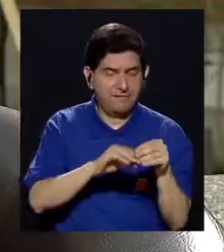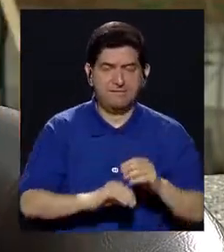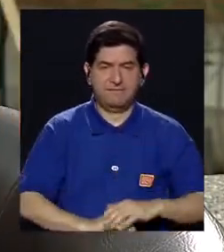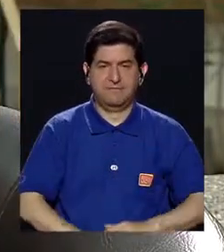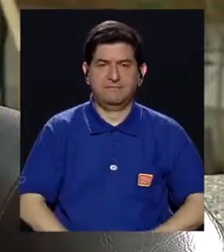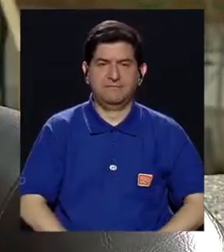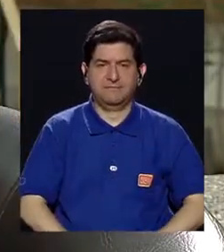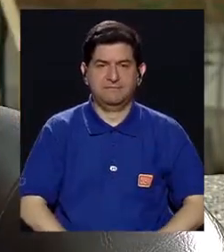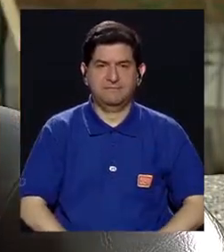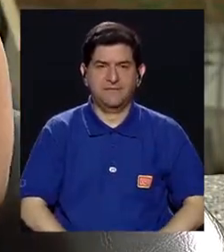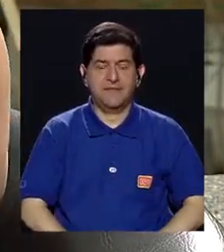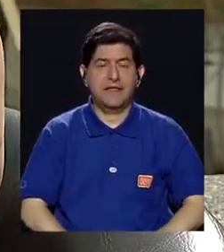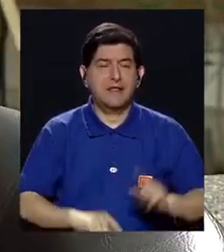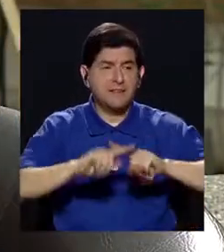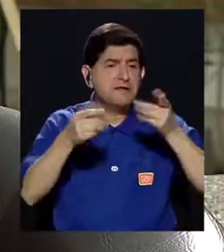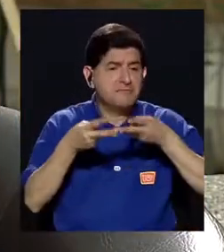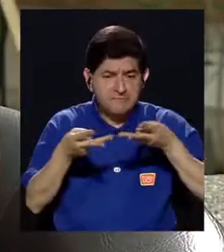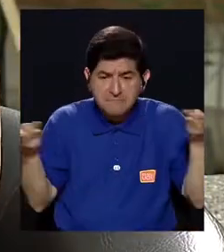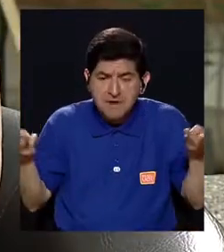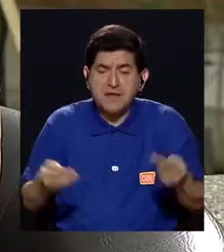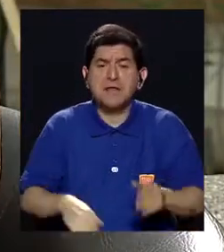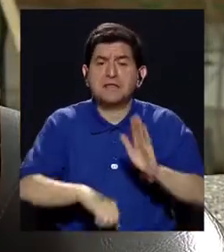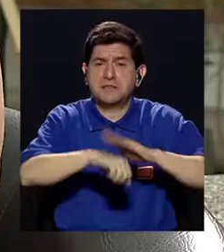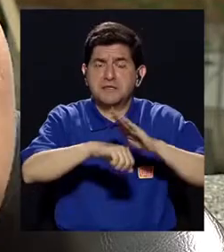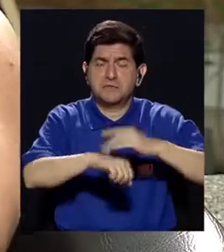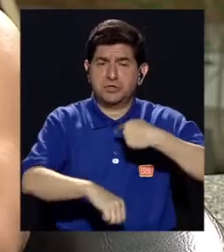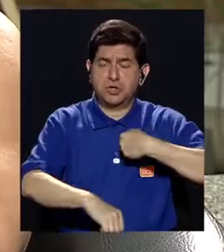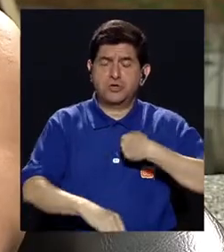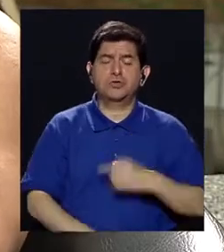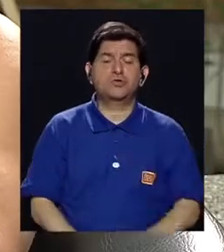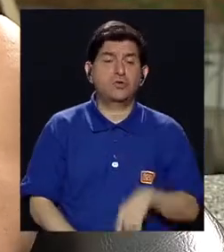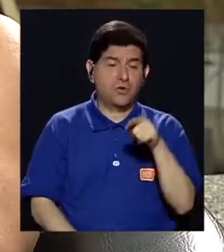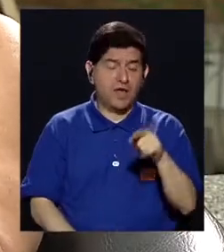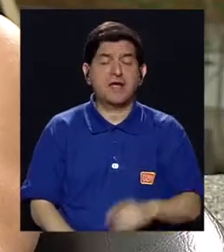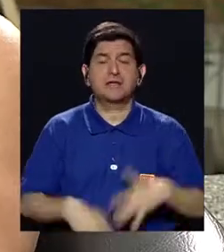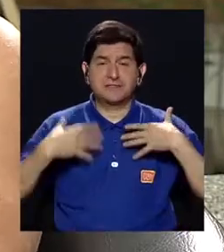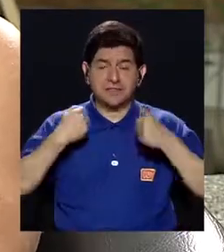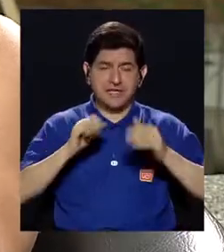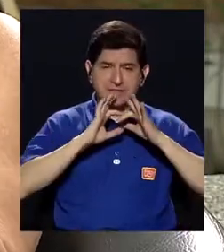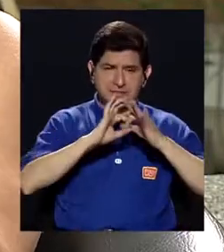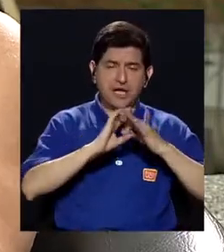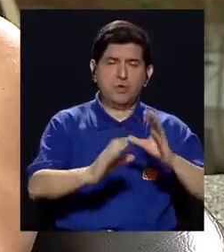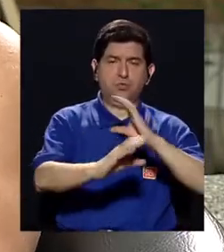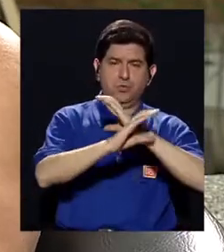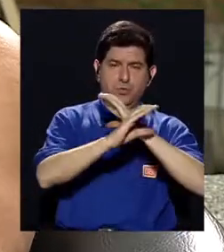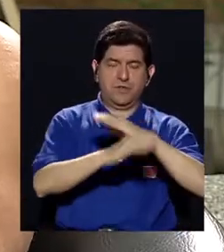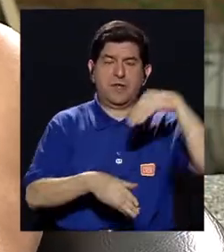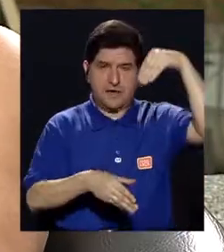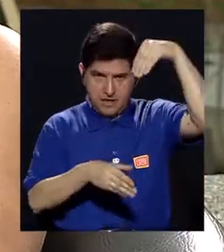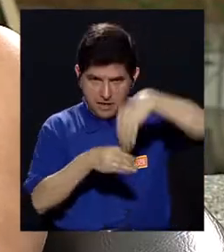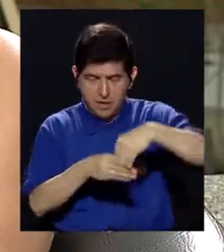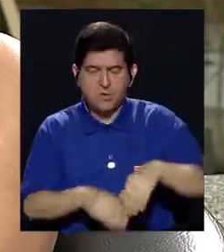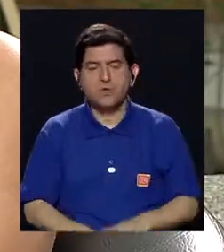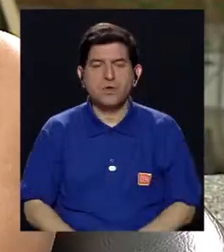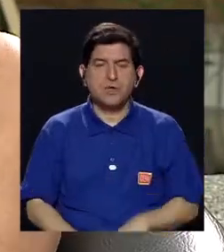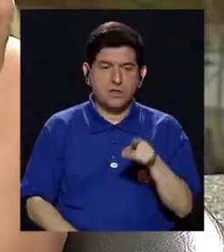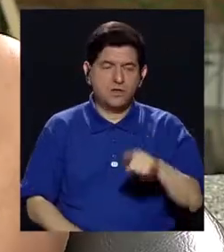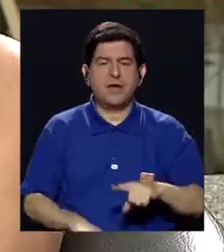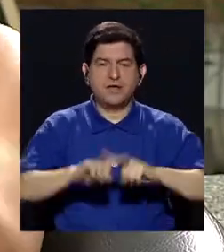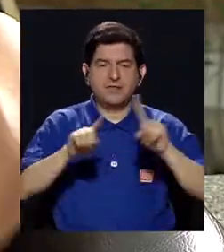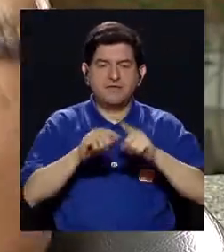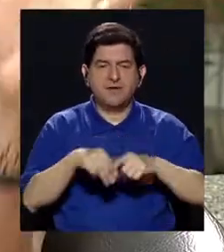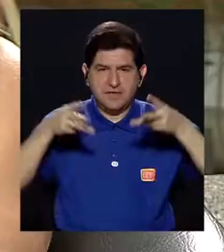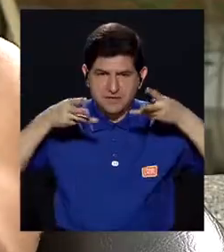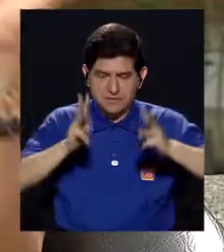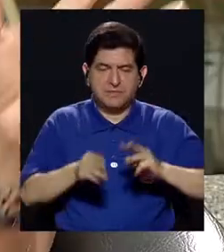sexual, dentro de esos están los anticonceptivos, pero también qué papel juegan, por ejemplo, juguetes dentro de mi placer